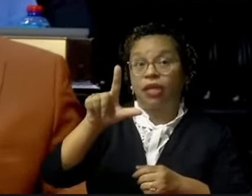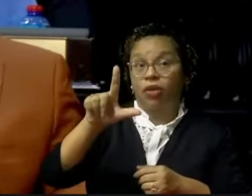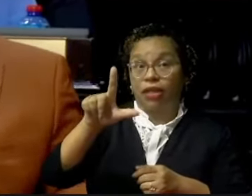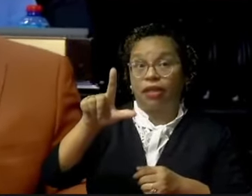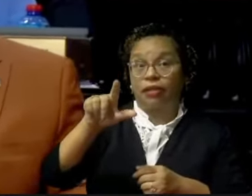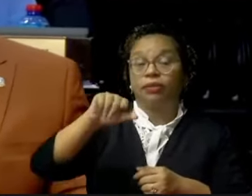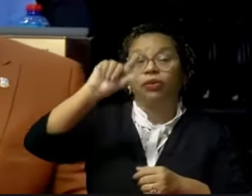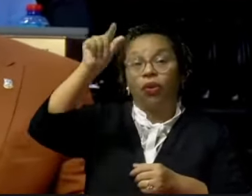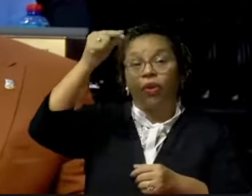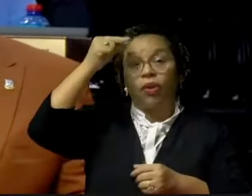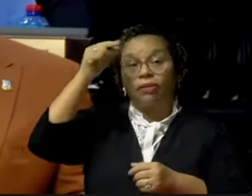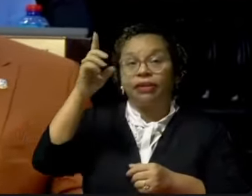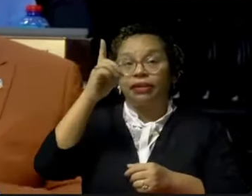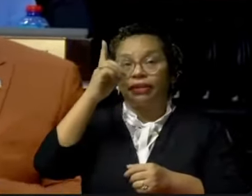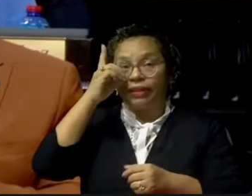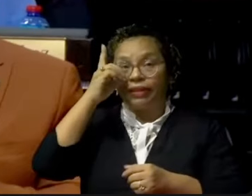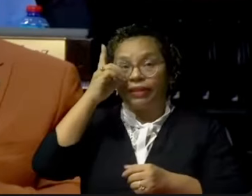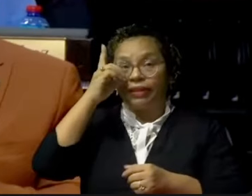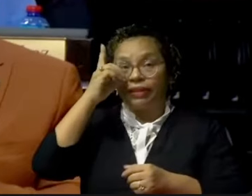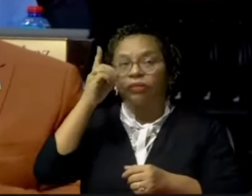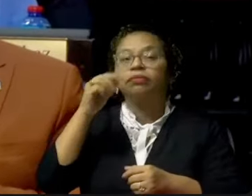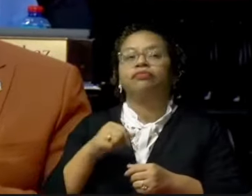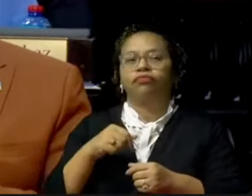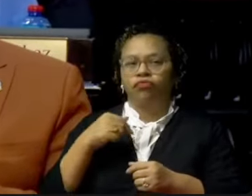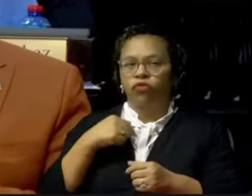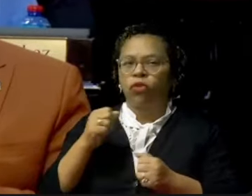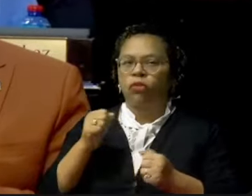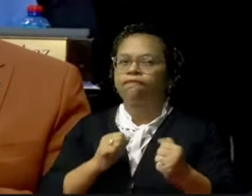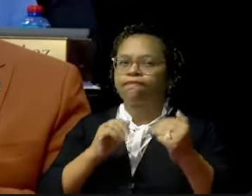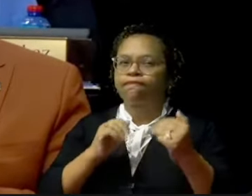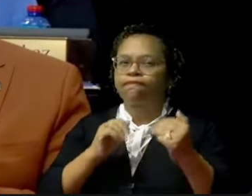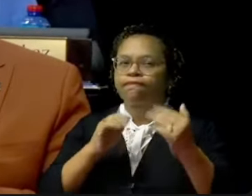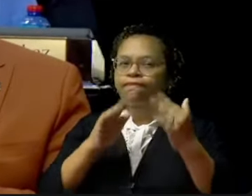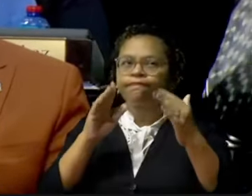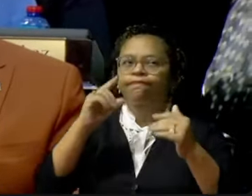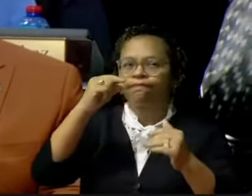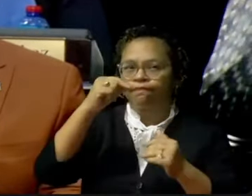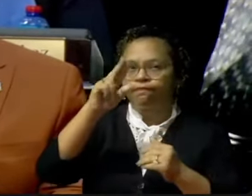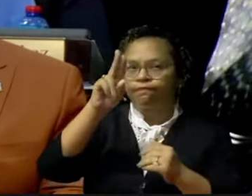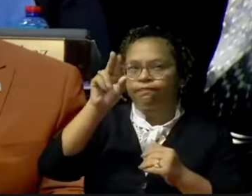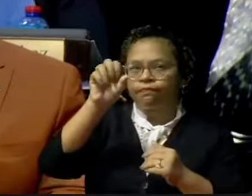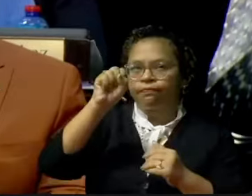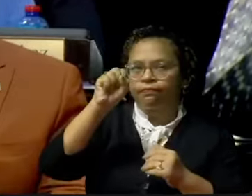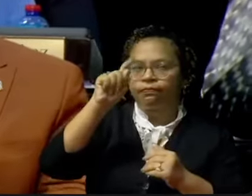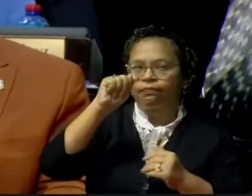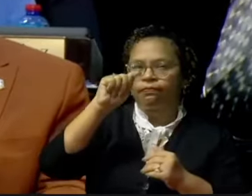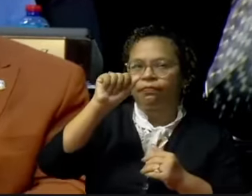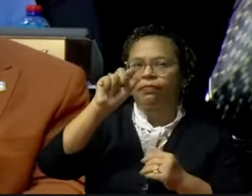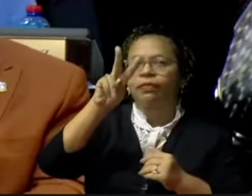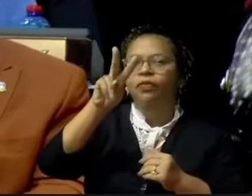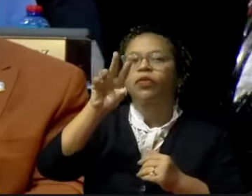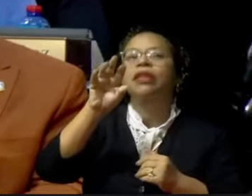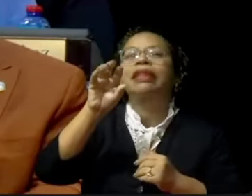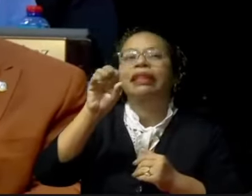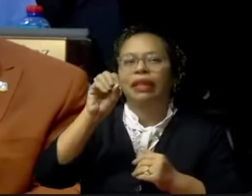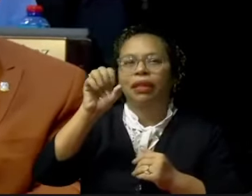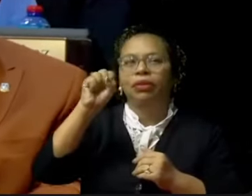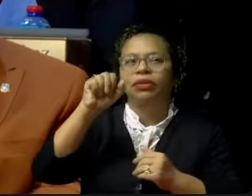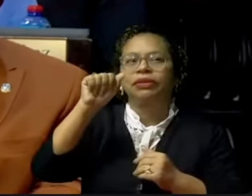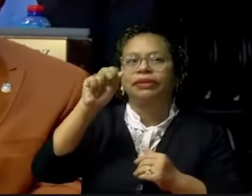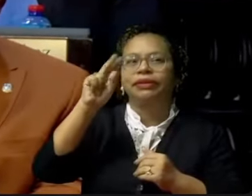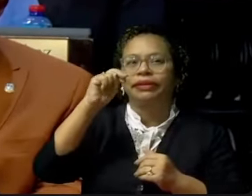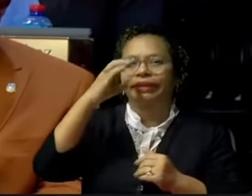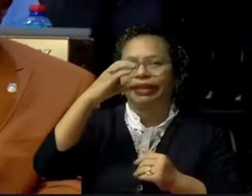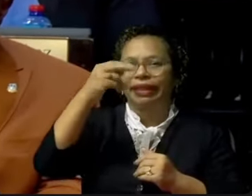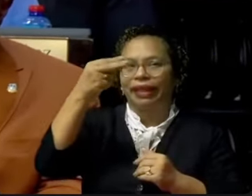reto a Gustavo Sánchez, y me perdonan que mencione su nombre, o a cualquiera de los escasos peledeístas que